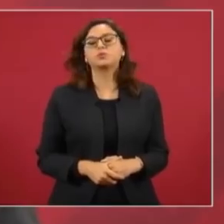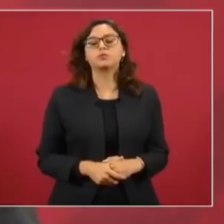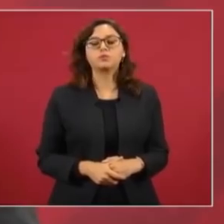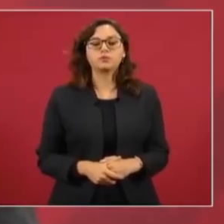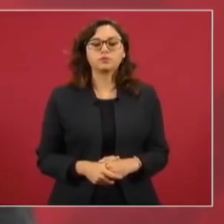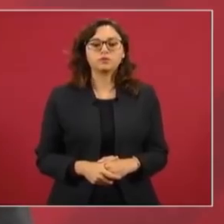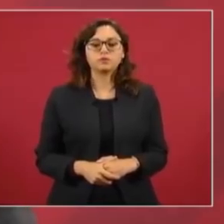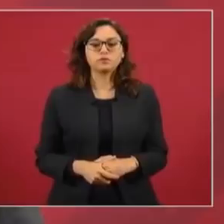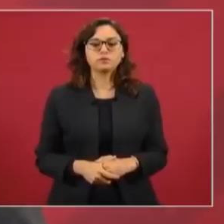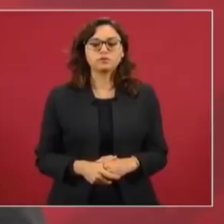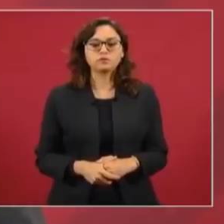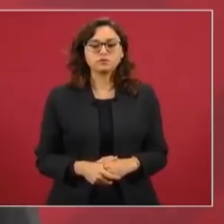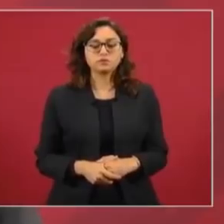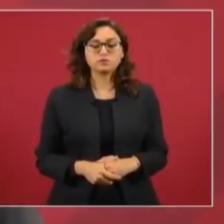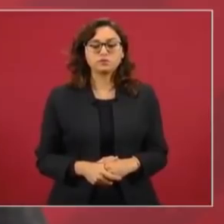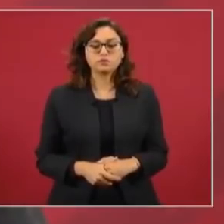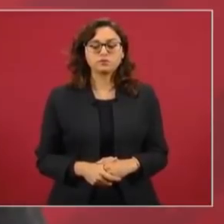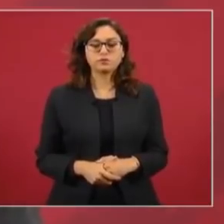que nunca